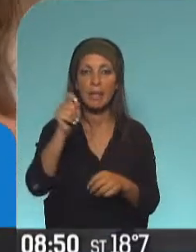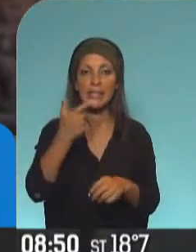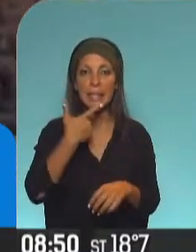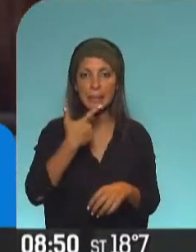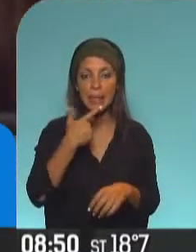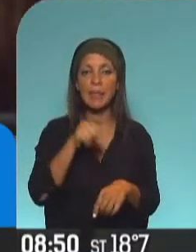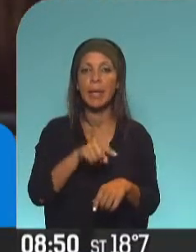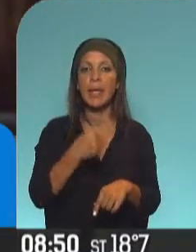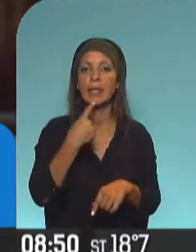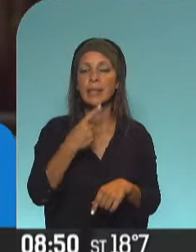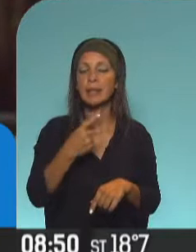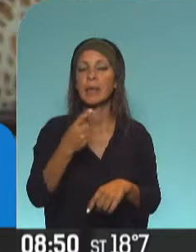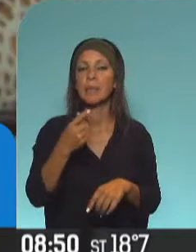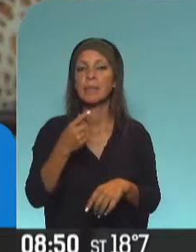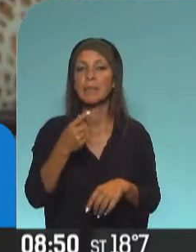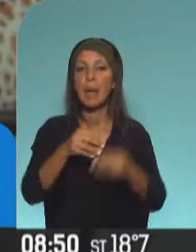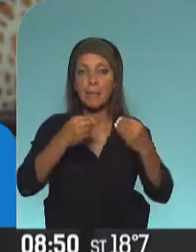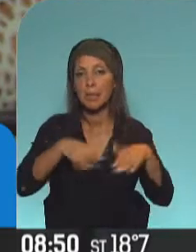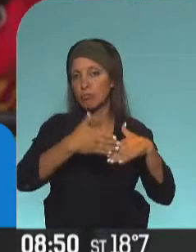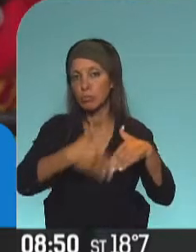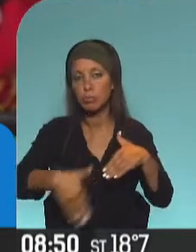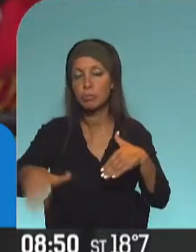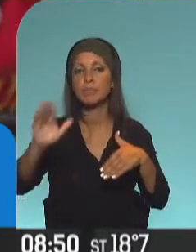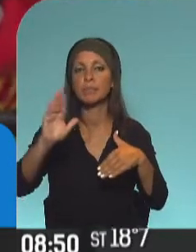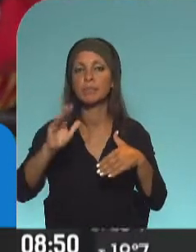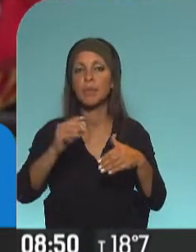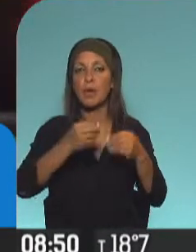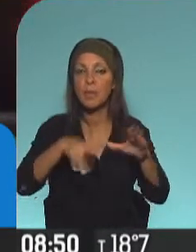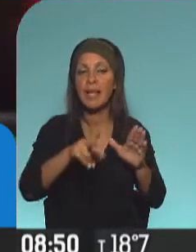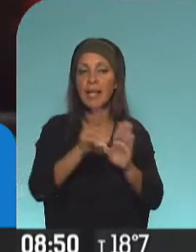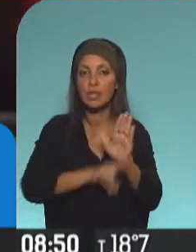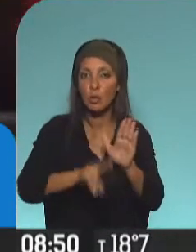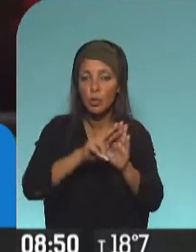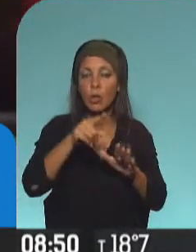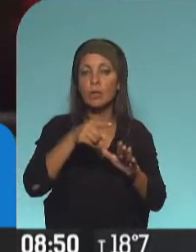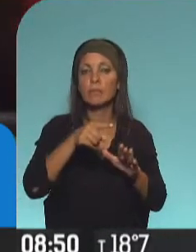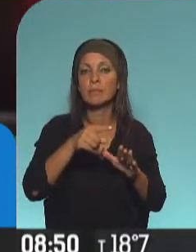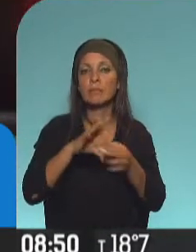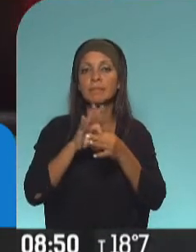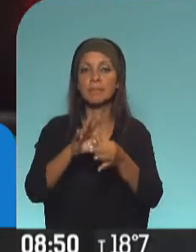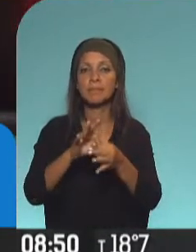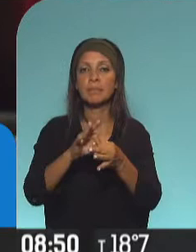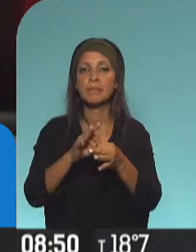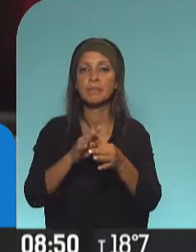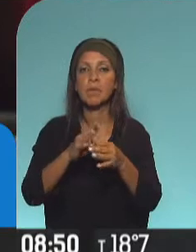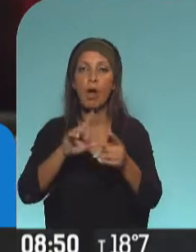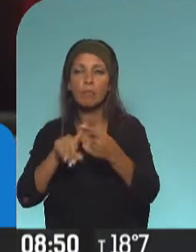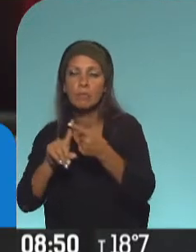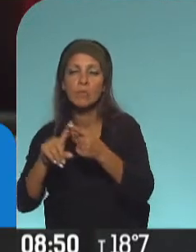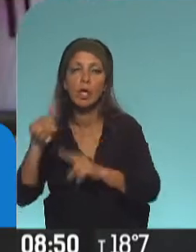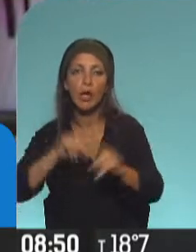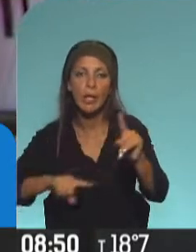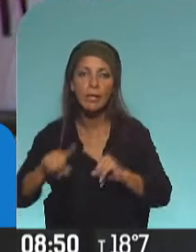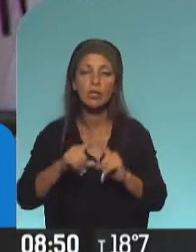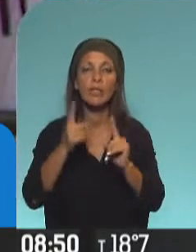implicaba una puesta en marcha desde el dictado de la resolución que tiene que ver con una unidad de coordinación y después con